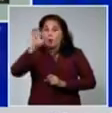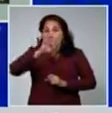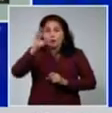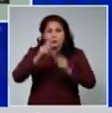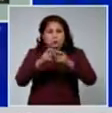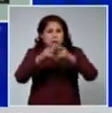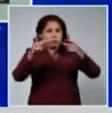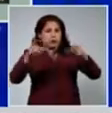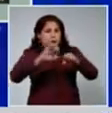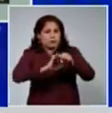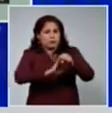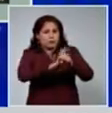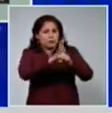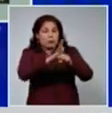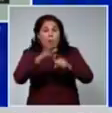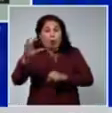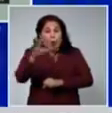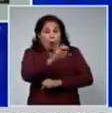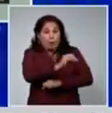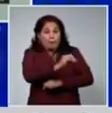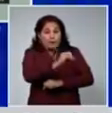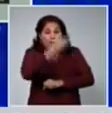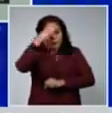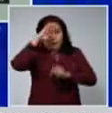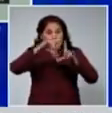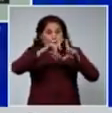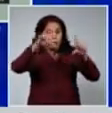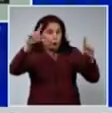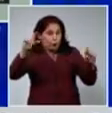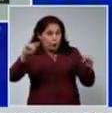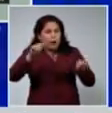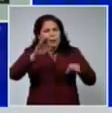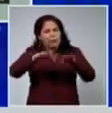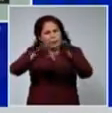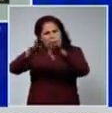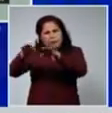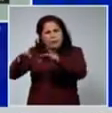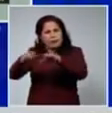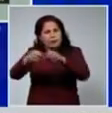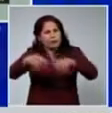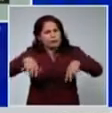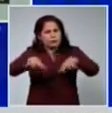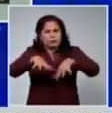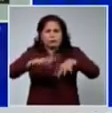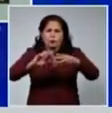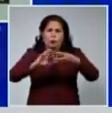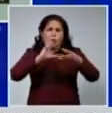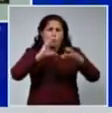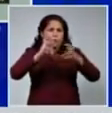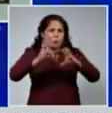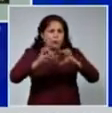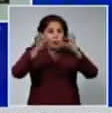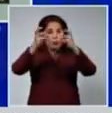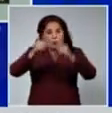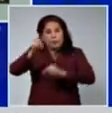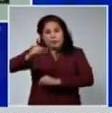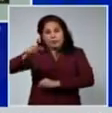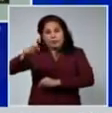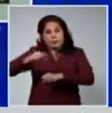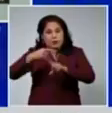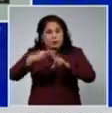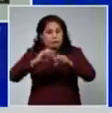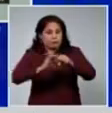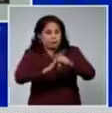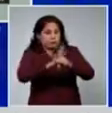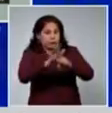el territorio independencia de sin complejidad del número del caso de la